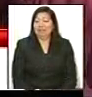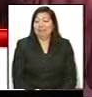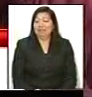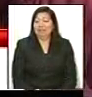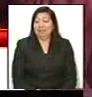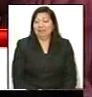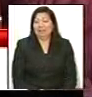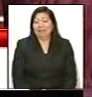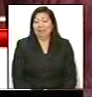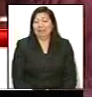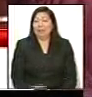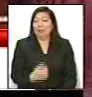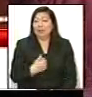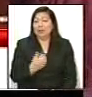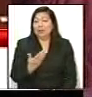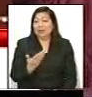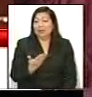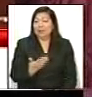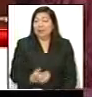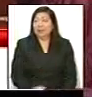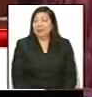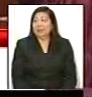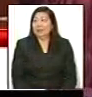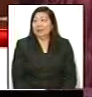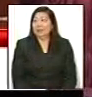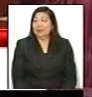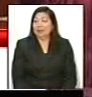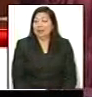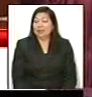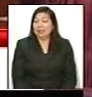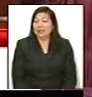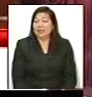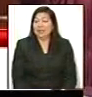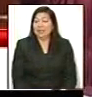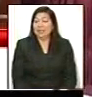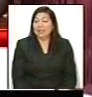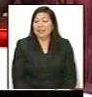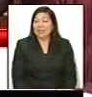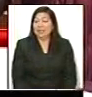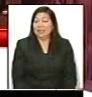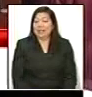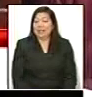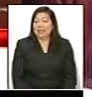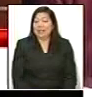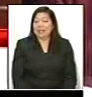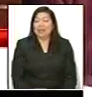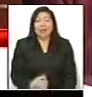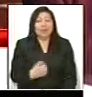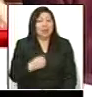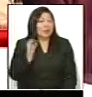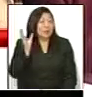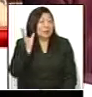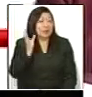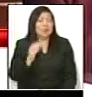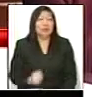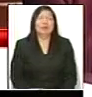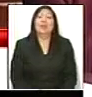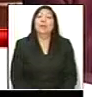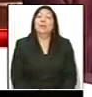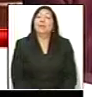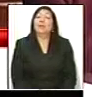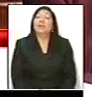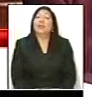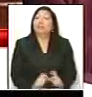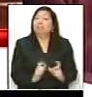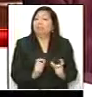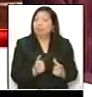Entonces, yo había pedido ya la palabra un poco por lo que ha dicho, lo que he escuchado de los